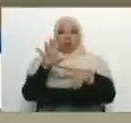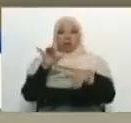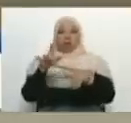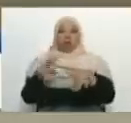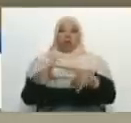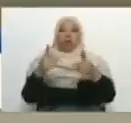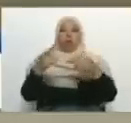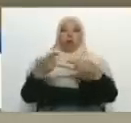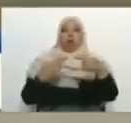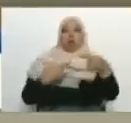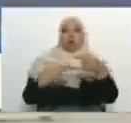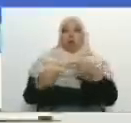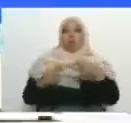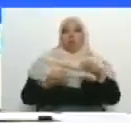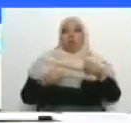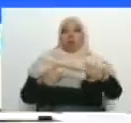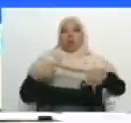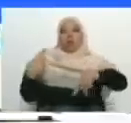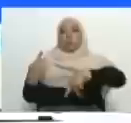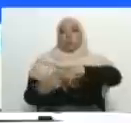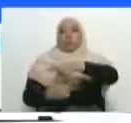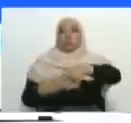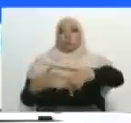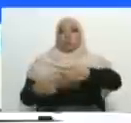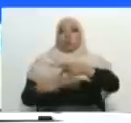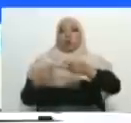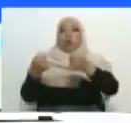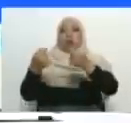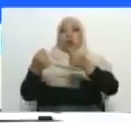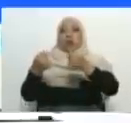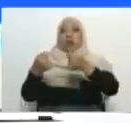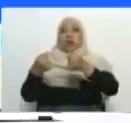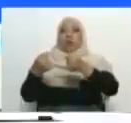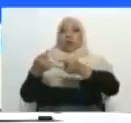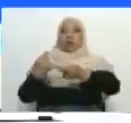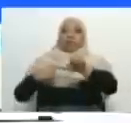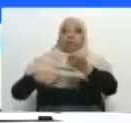se relacione e inicie procesos de negociación